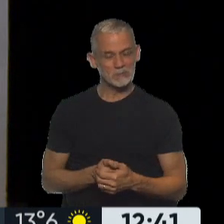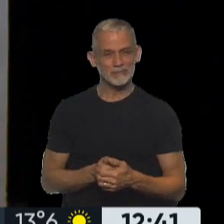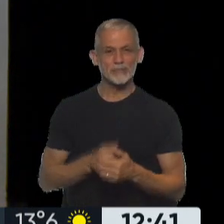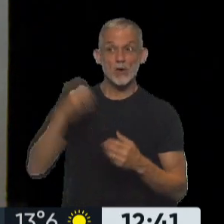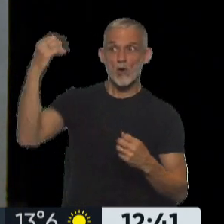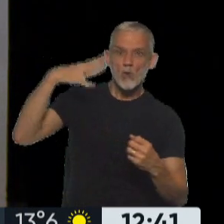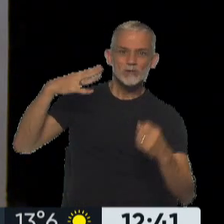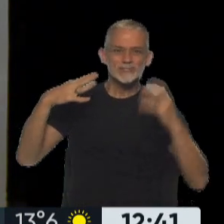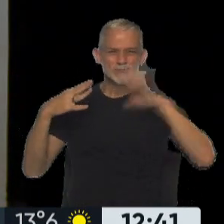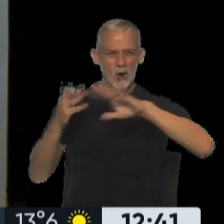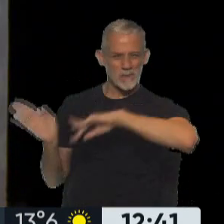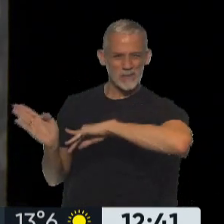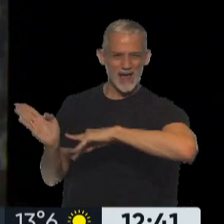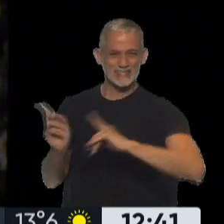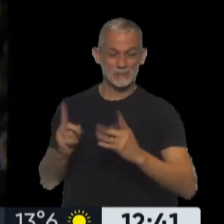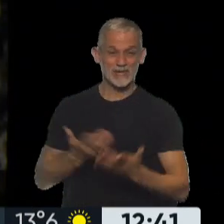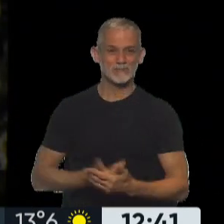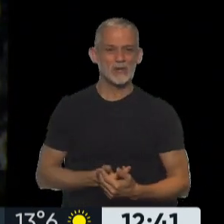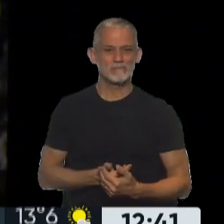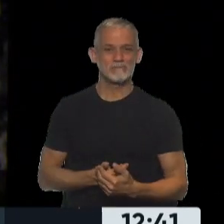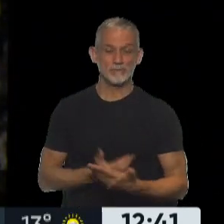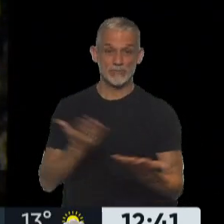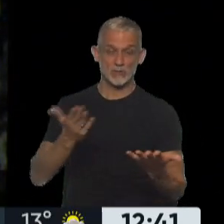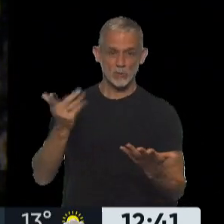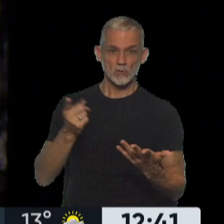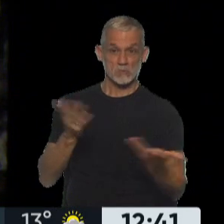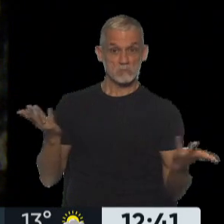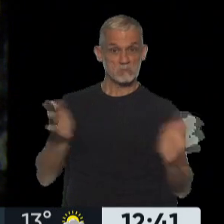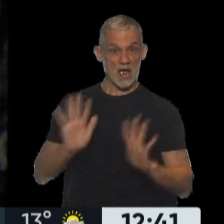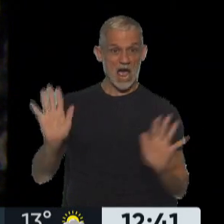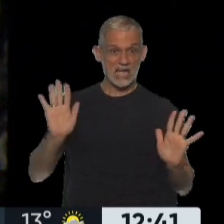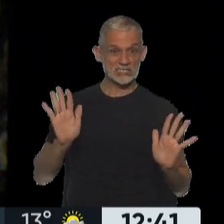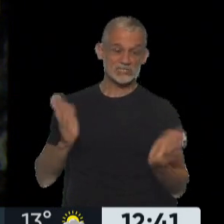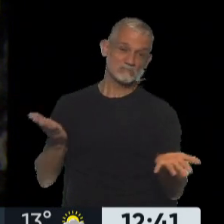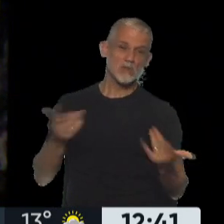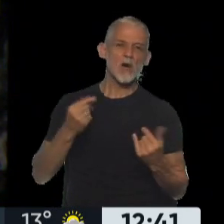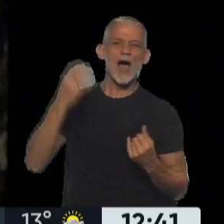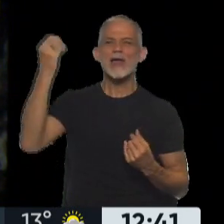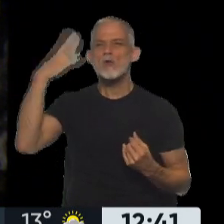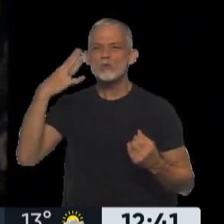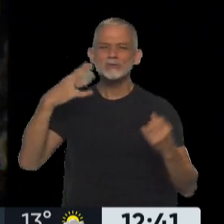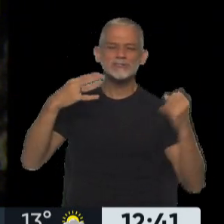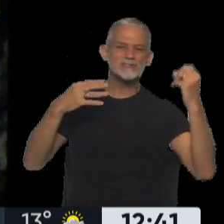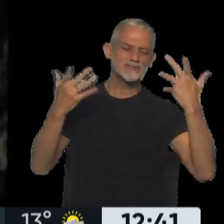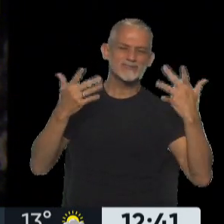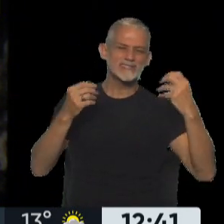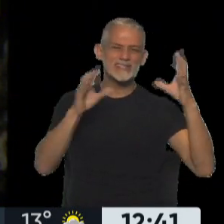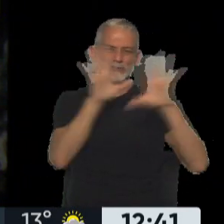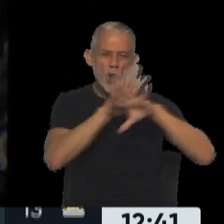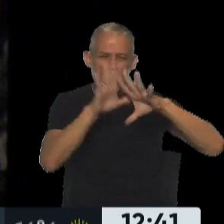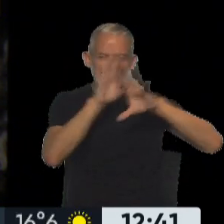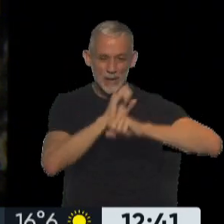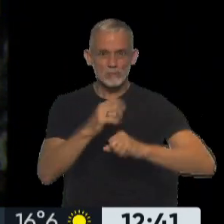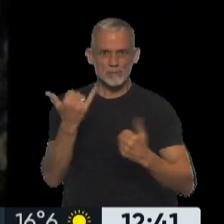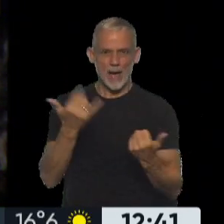luces y las sombras ahí con ese personaje, seguro. Sí, bueno, es un antihéroe, así que el antihéroe tiene luces y sombras y justamente también la